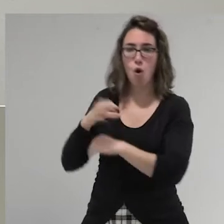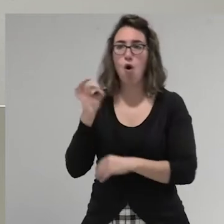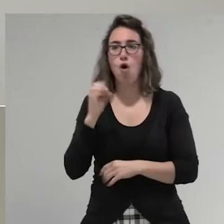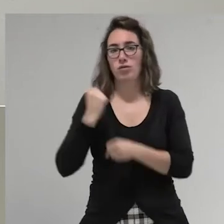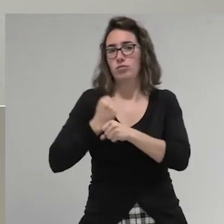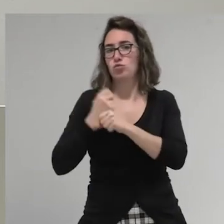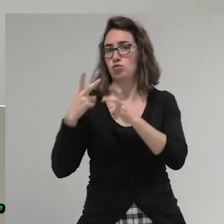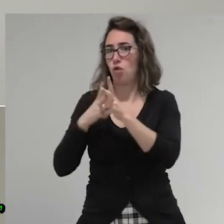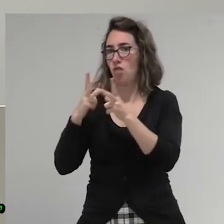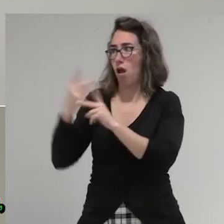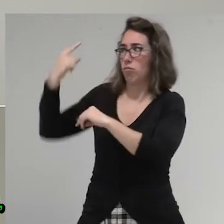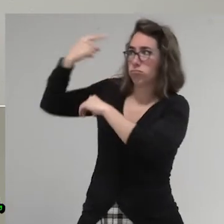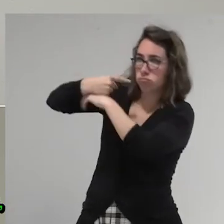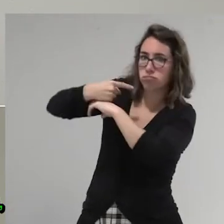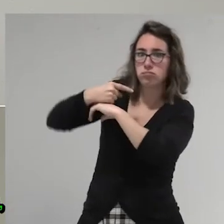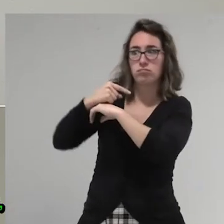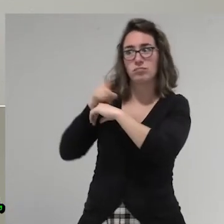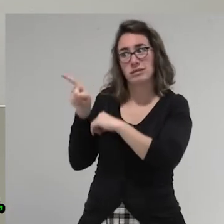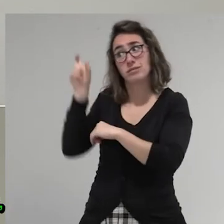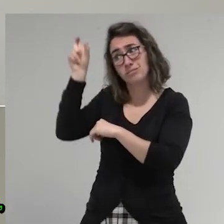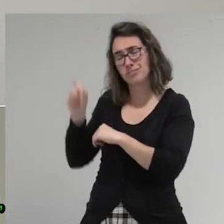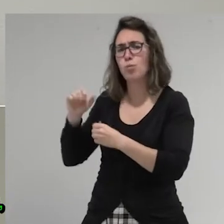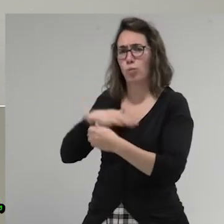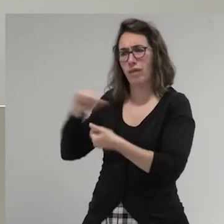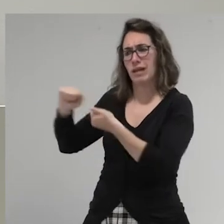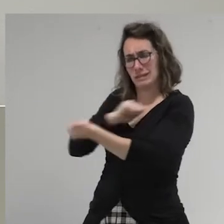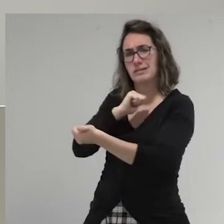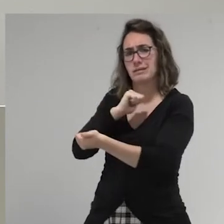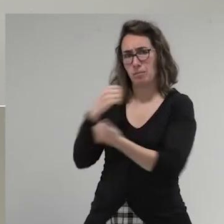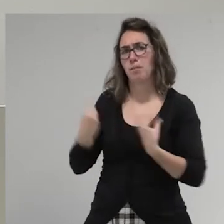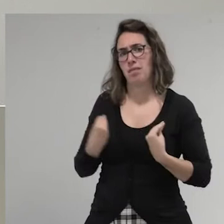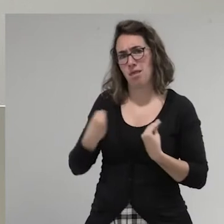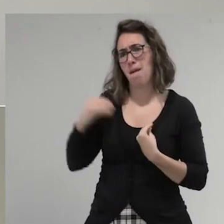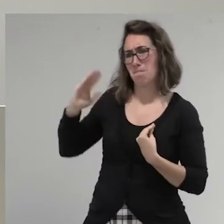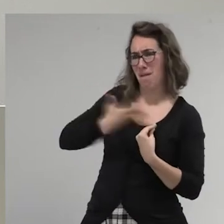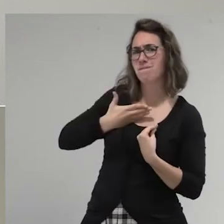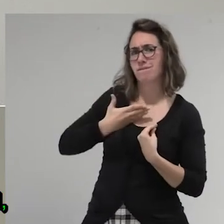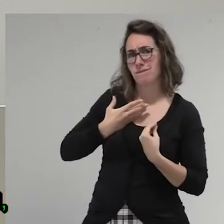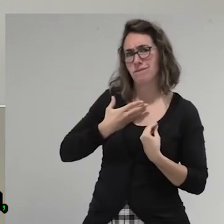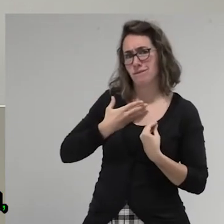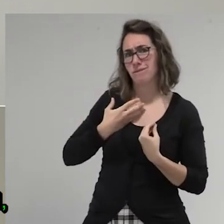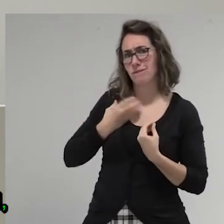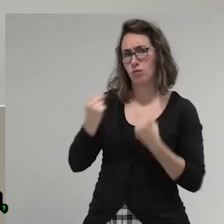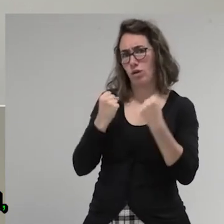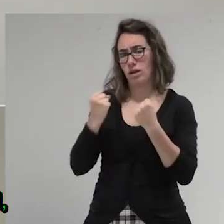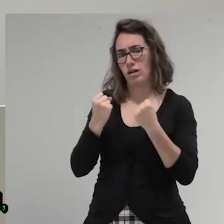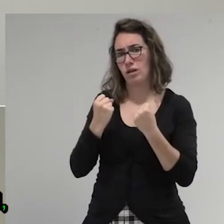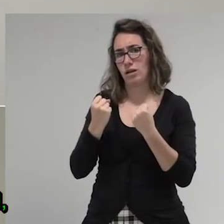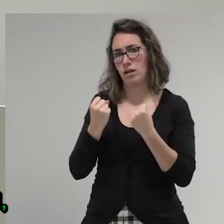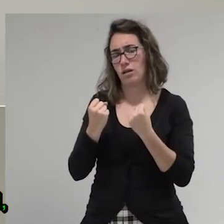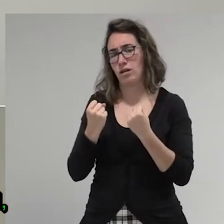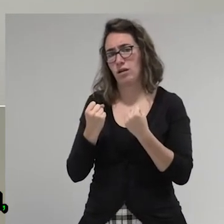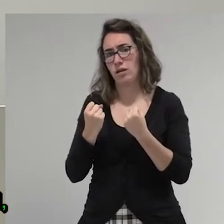social, esa persona sí que me puede hacer mal en la vida, mucho más. O sea, si se junta un pogromo